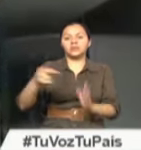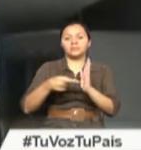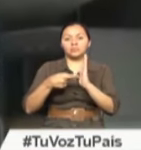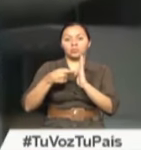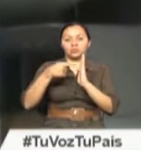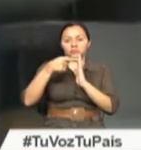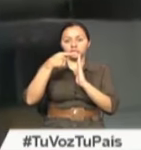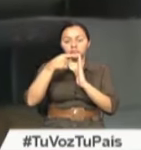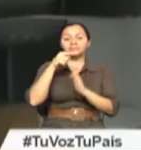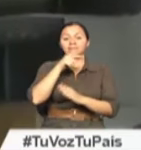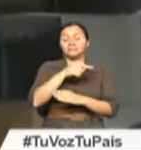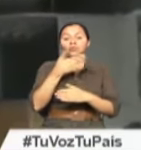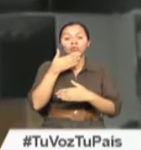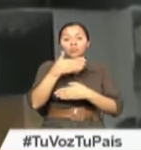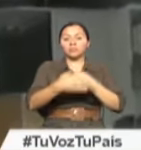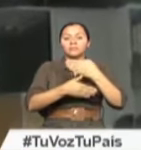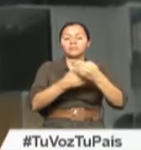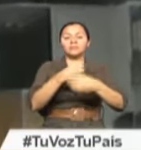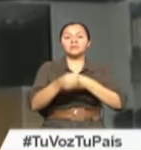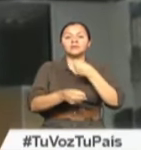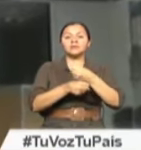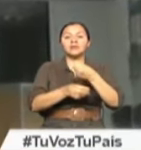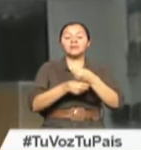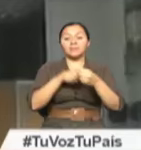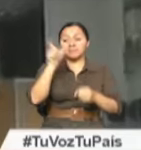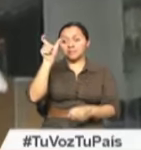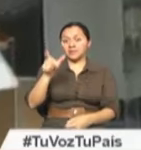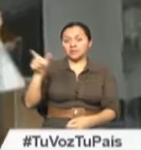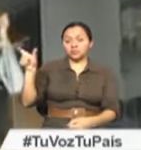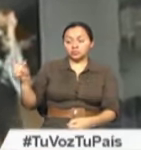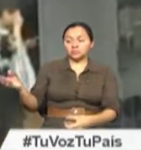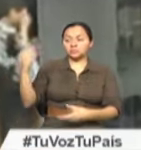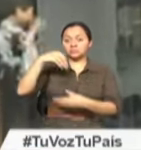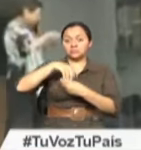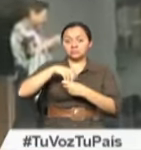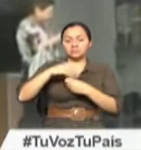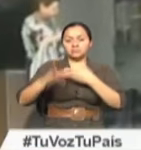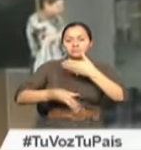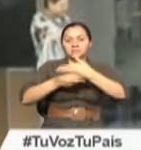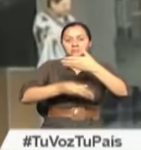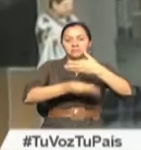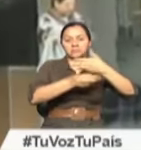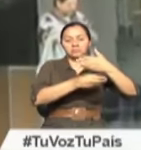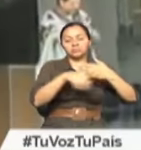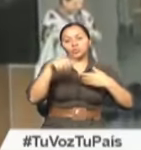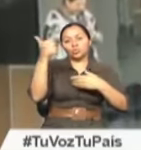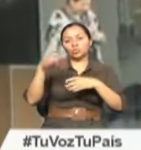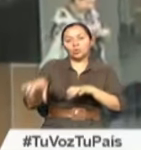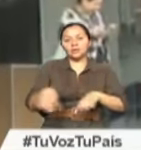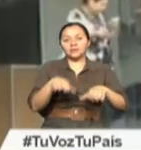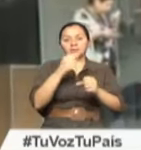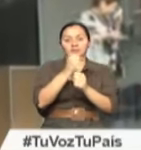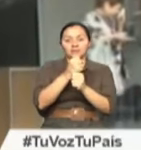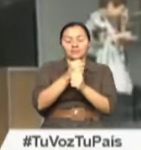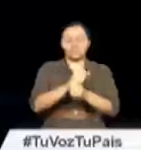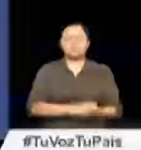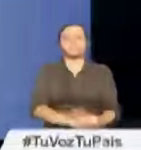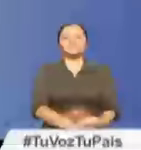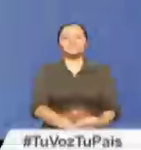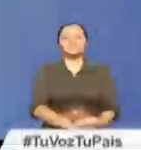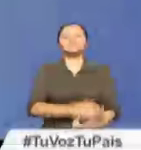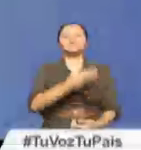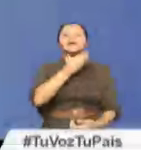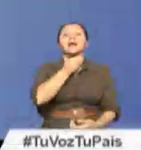renta. Esta obligación suele generarse cuando la persona recibe ingresos adicionales por otra actividad económica.